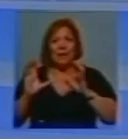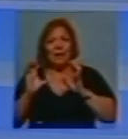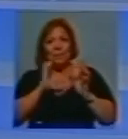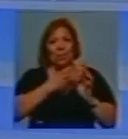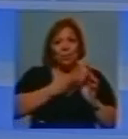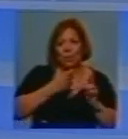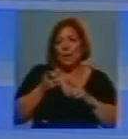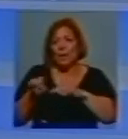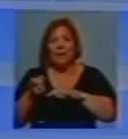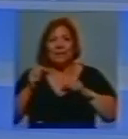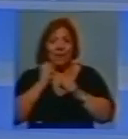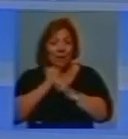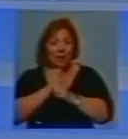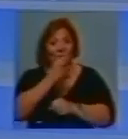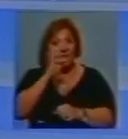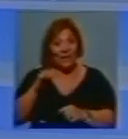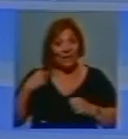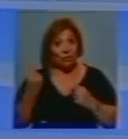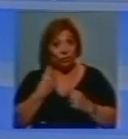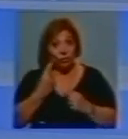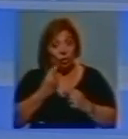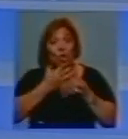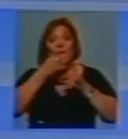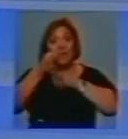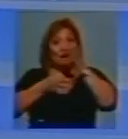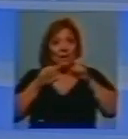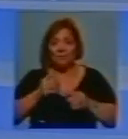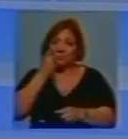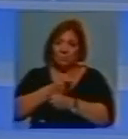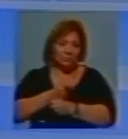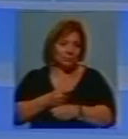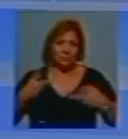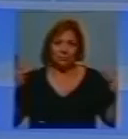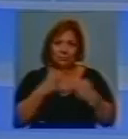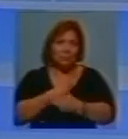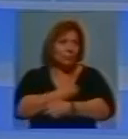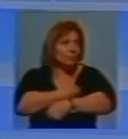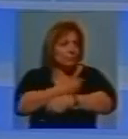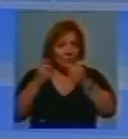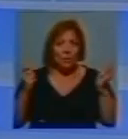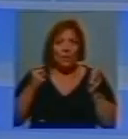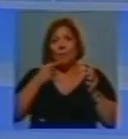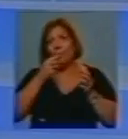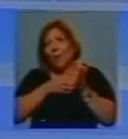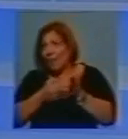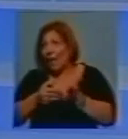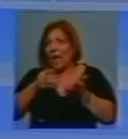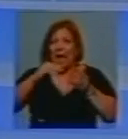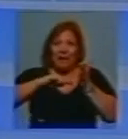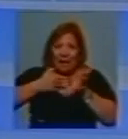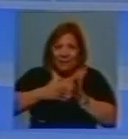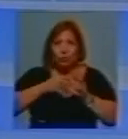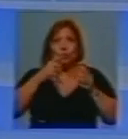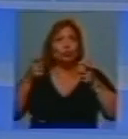trabajadores. Como consecuencia, la Federación de Trabajadores de la Industria Láctea resolvió interrumpir la distribución de subproductos a los supermercados,